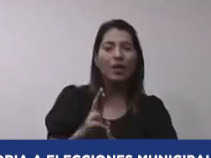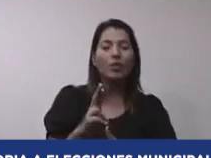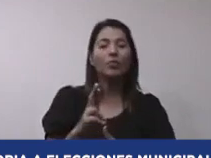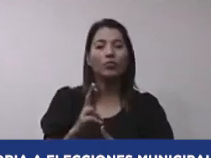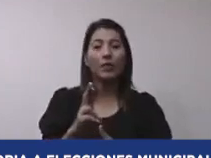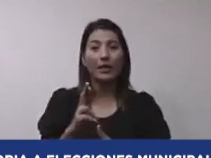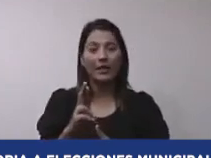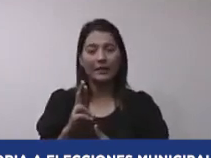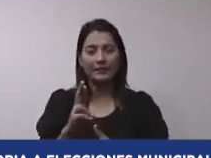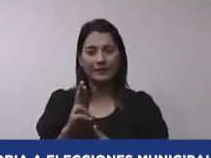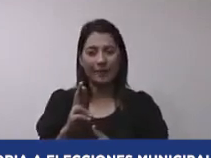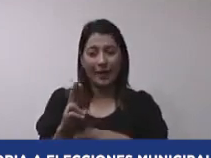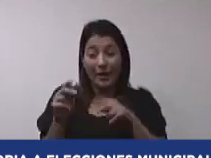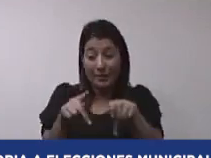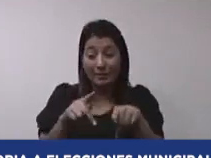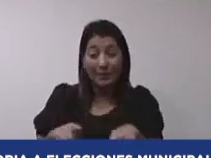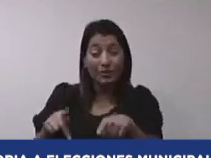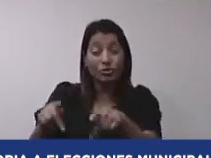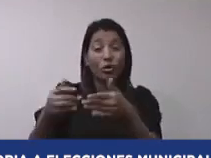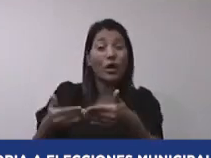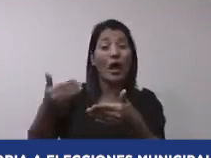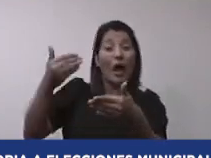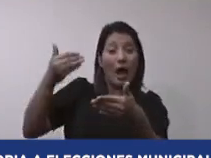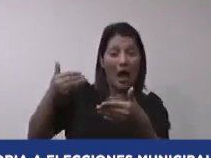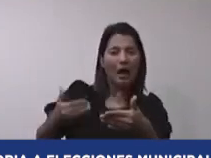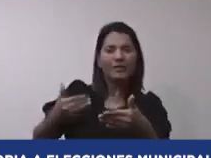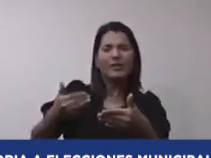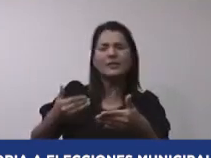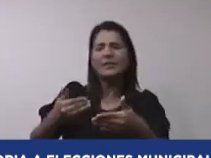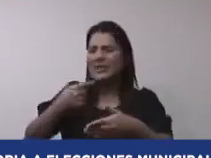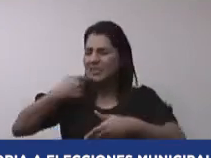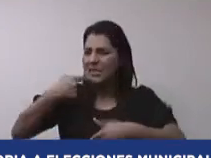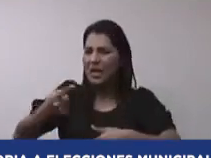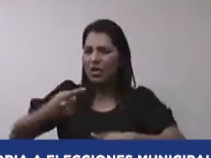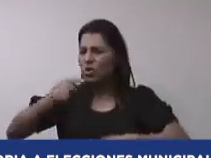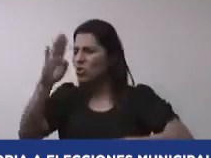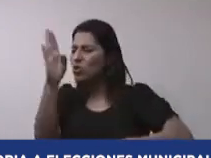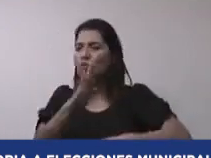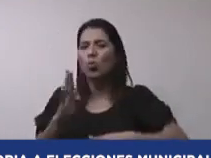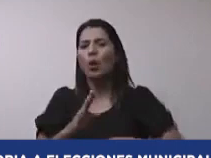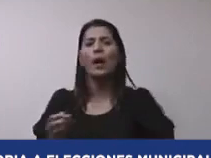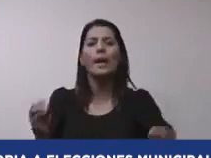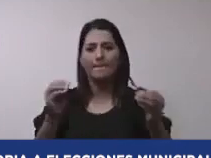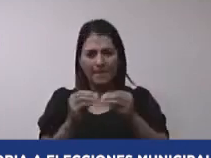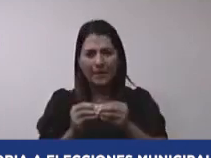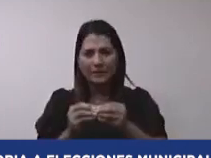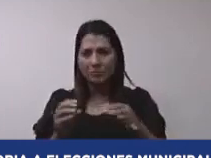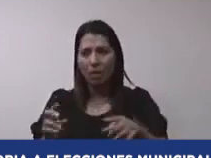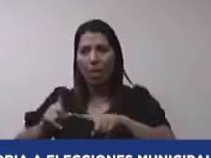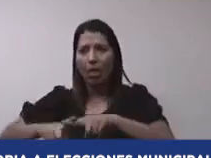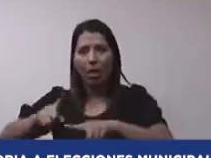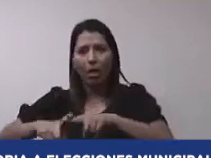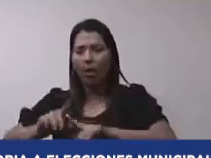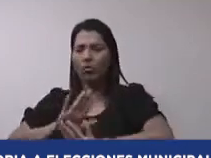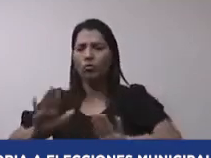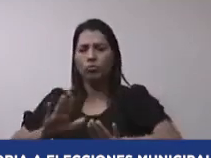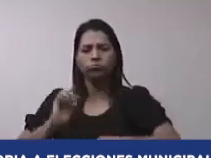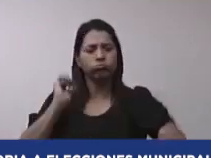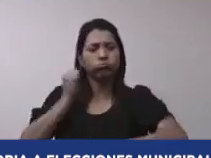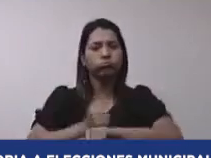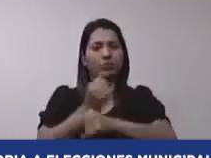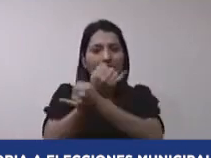antepasados rubricaron un contundente nunca más, blindando la independencia de la autoridad